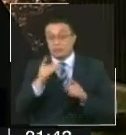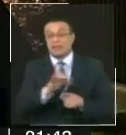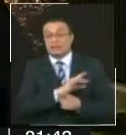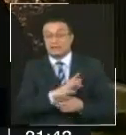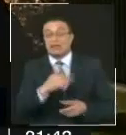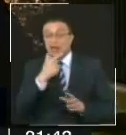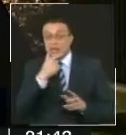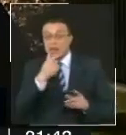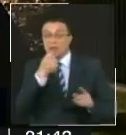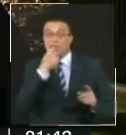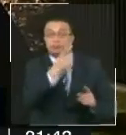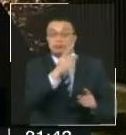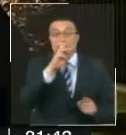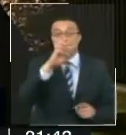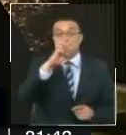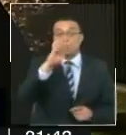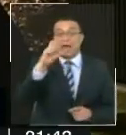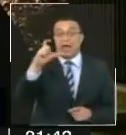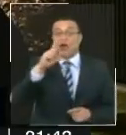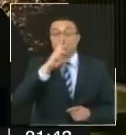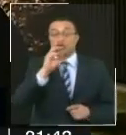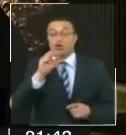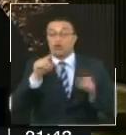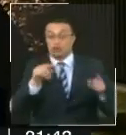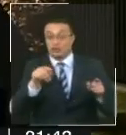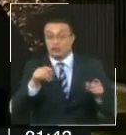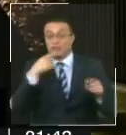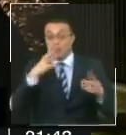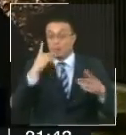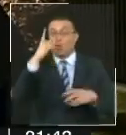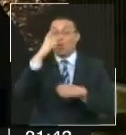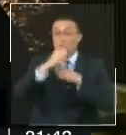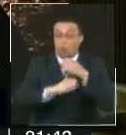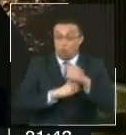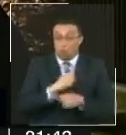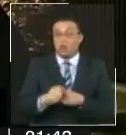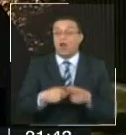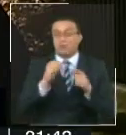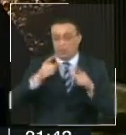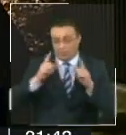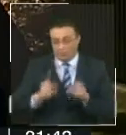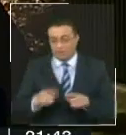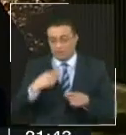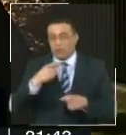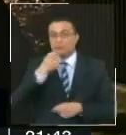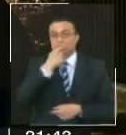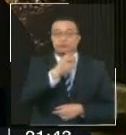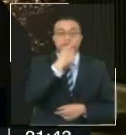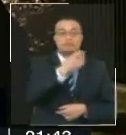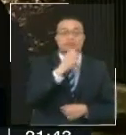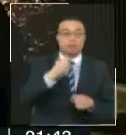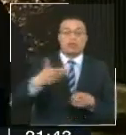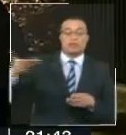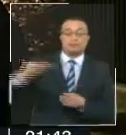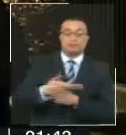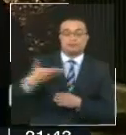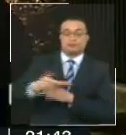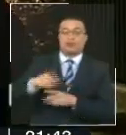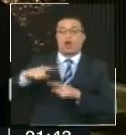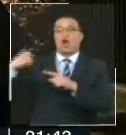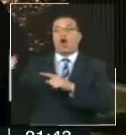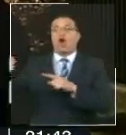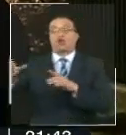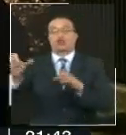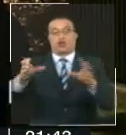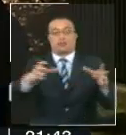denunciar el pacto Durante un año Durante un año eh seguimos obligados incluso a recibir las demandas que nos pudieran interponer los otros miembros